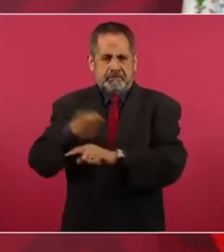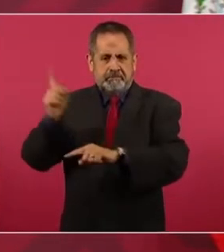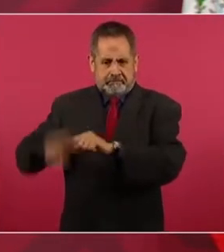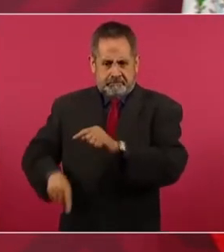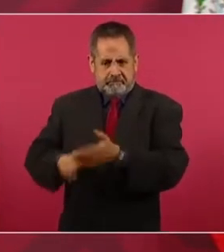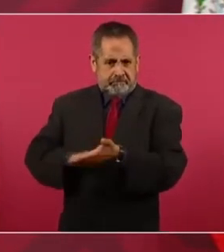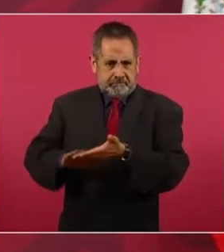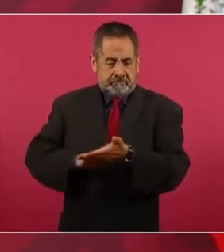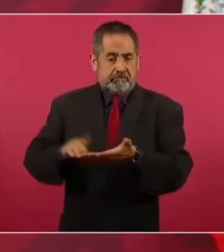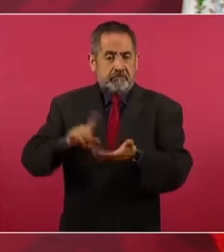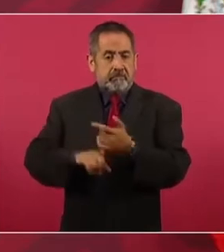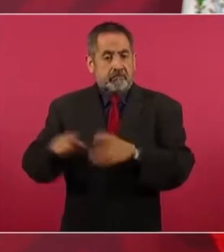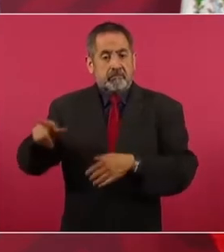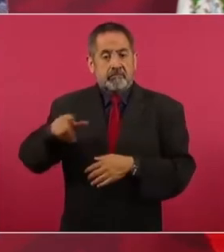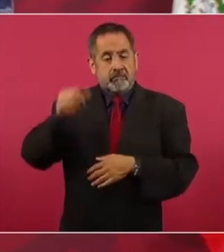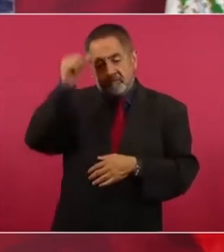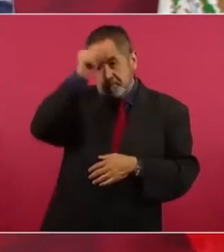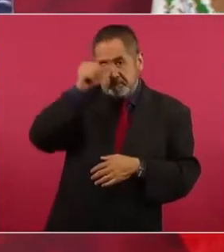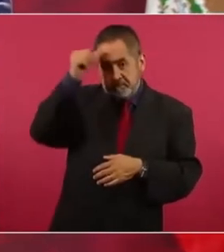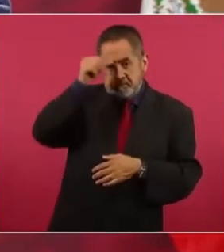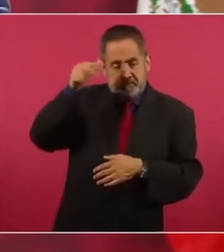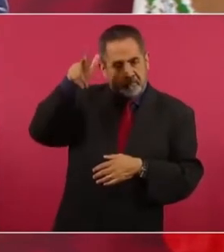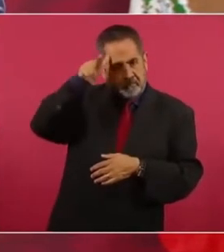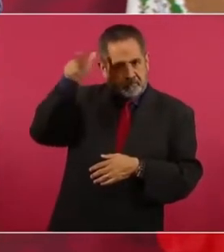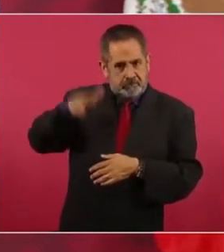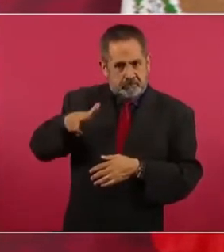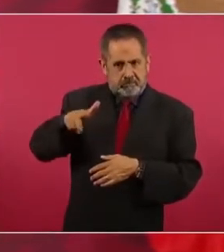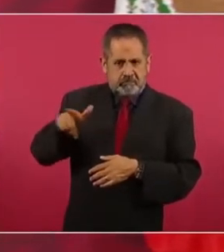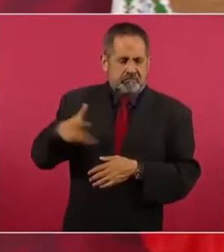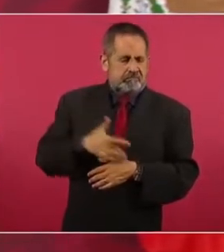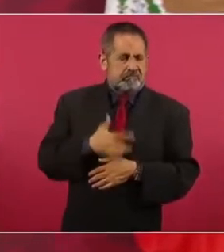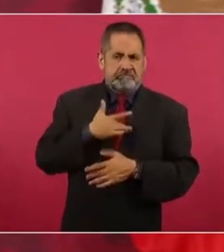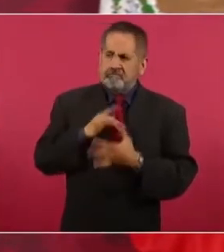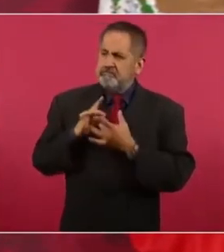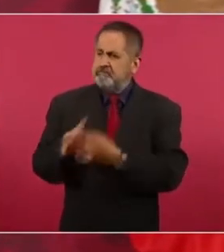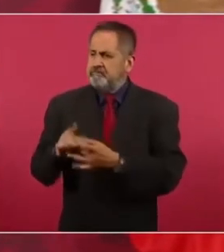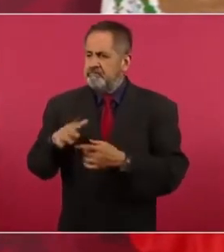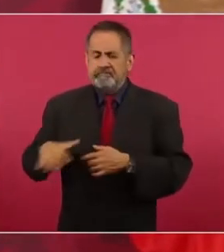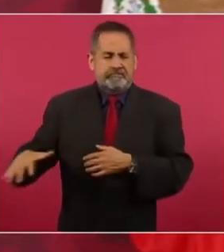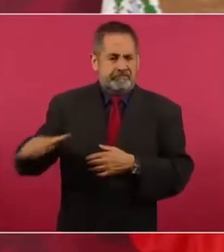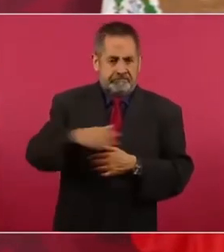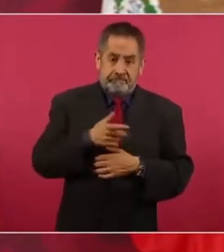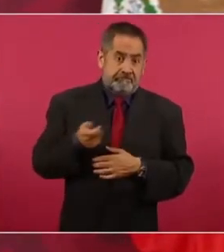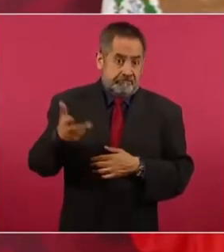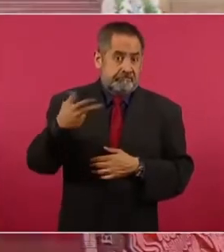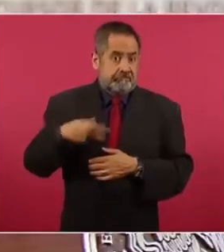El cura Hidalgo, que era un humanista consumado,